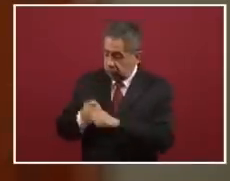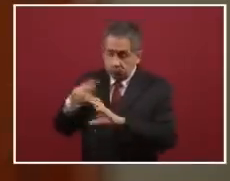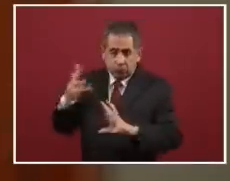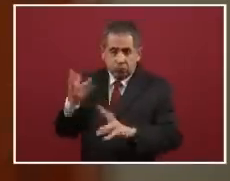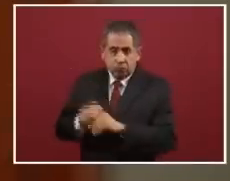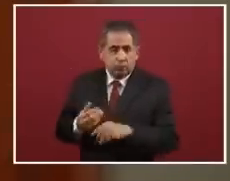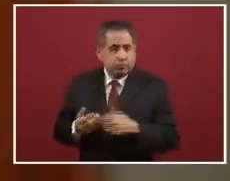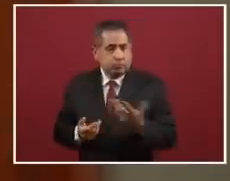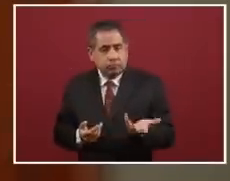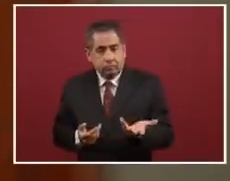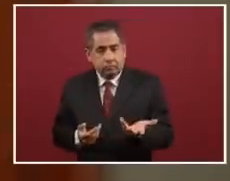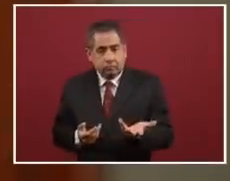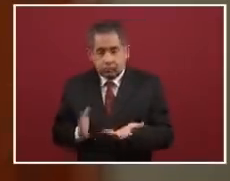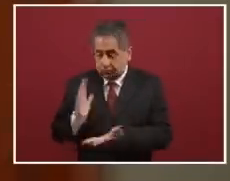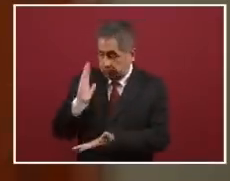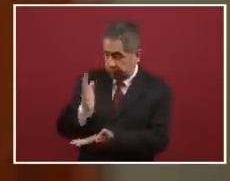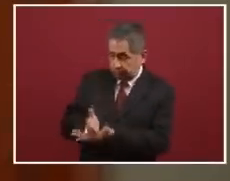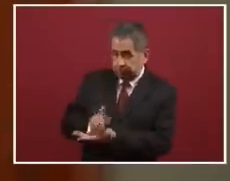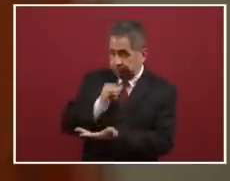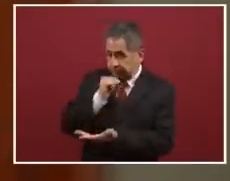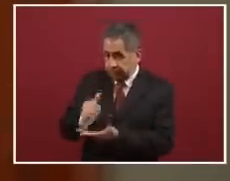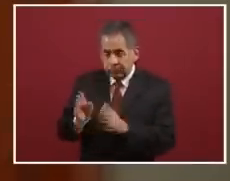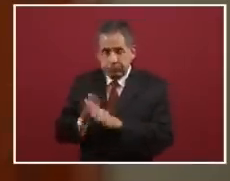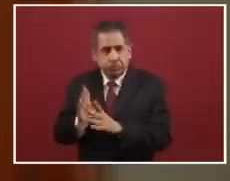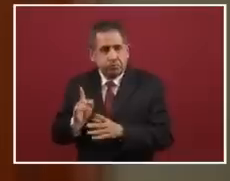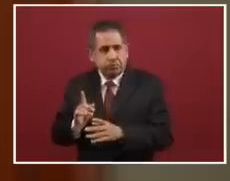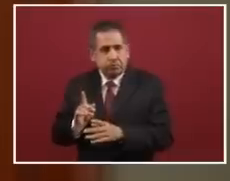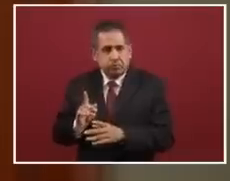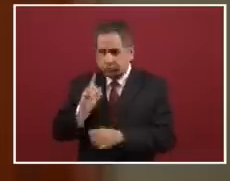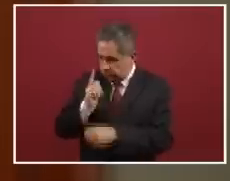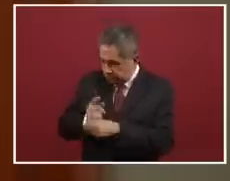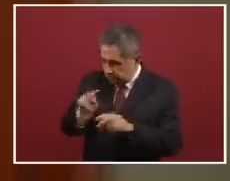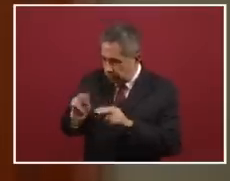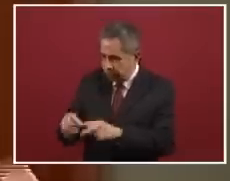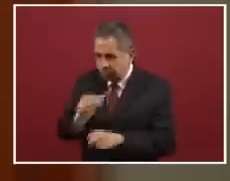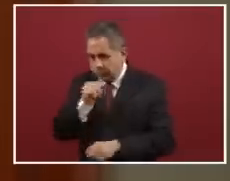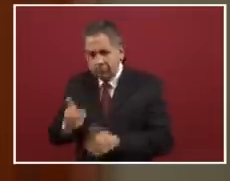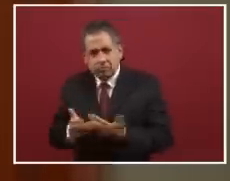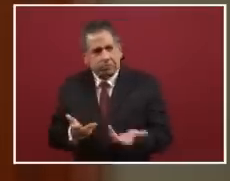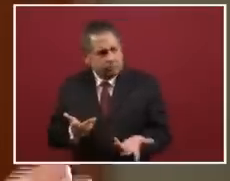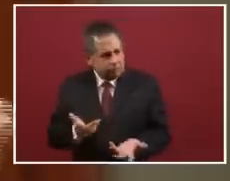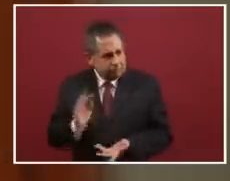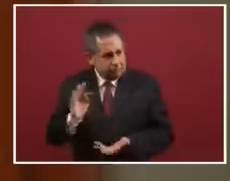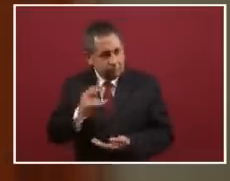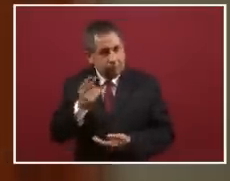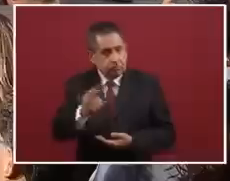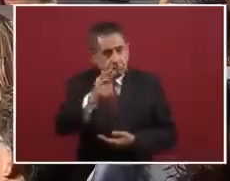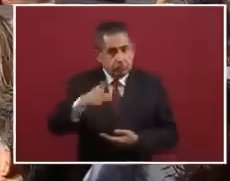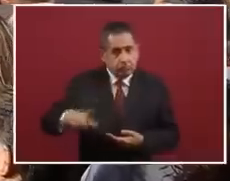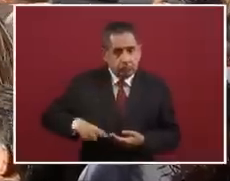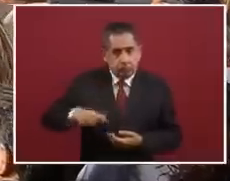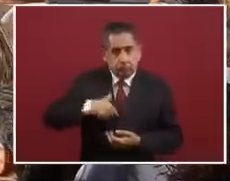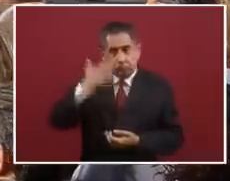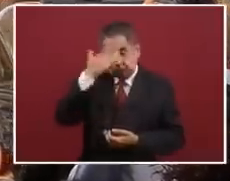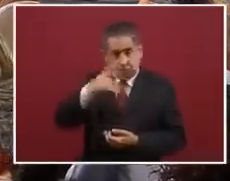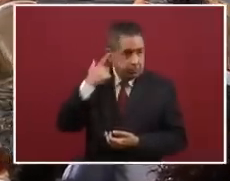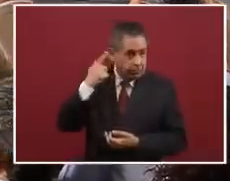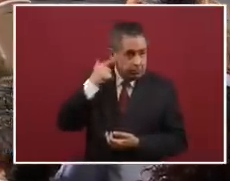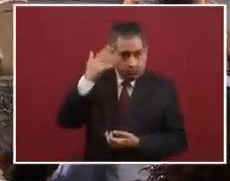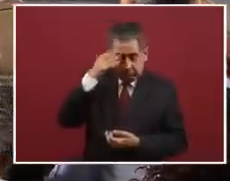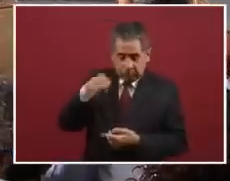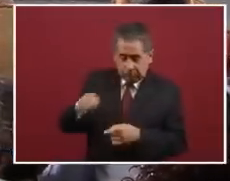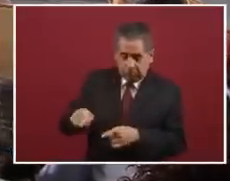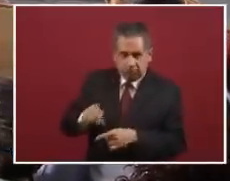se ha frenado, no se ha descubierto? Y si usted y su gobierno sabe de esto y